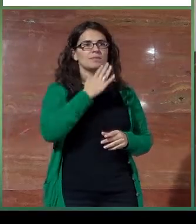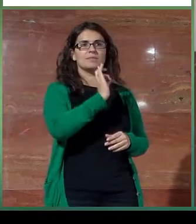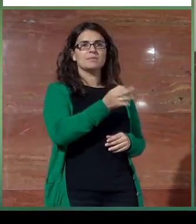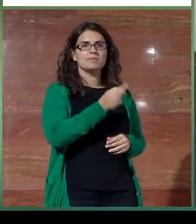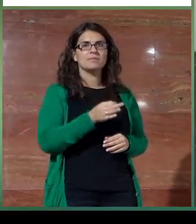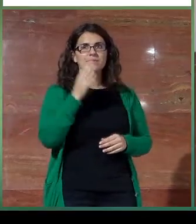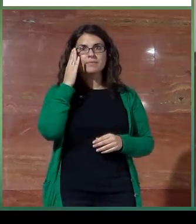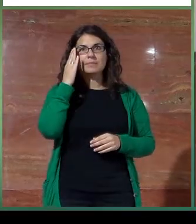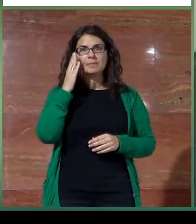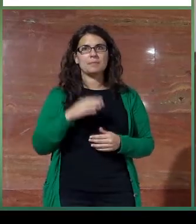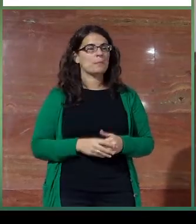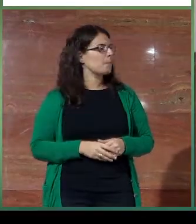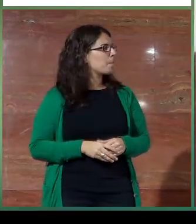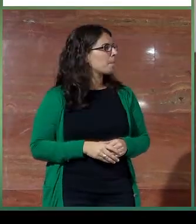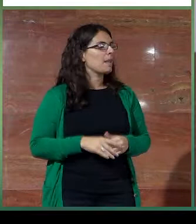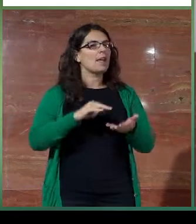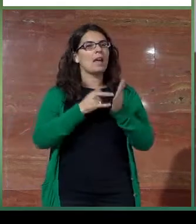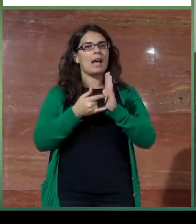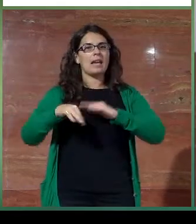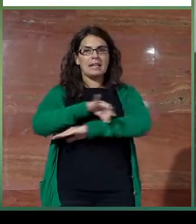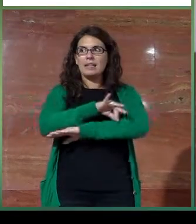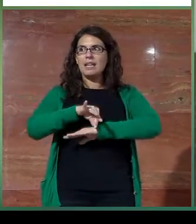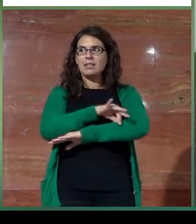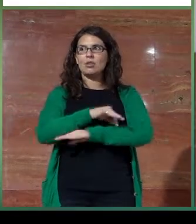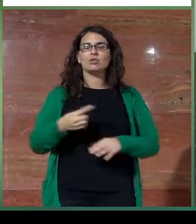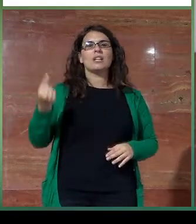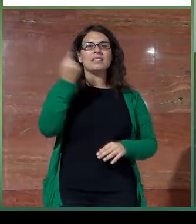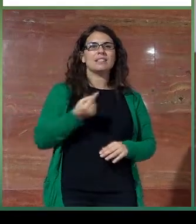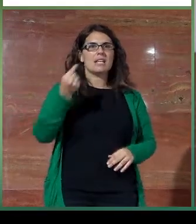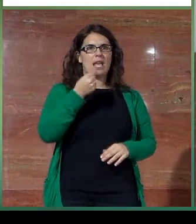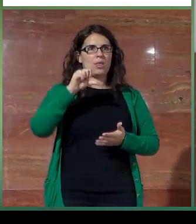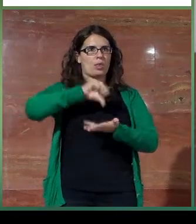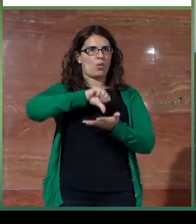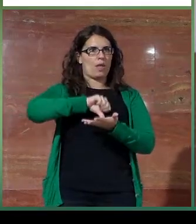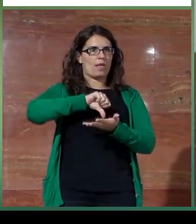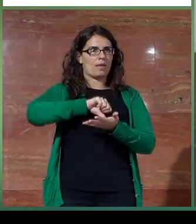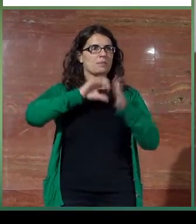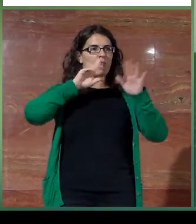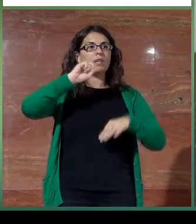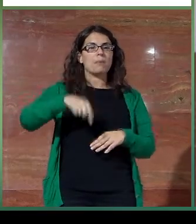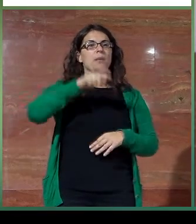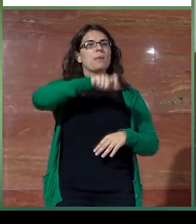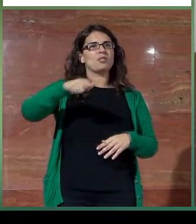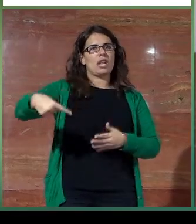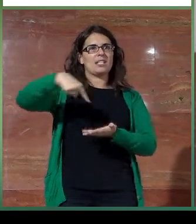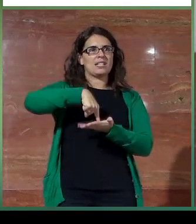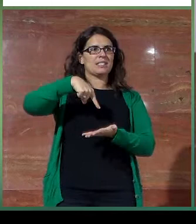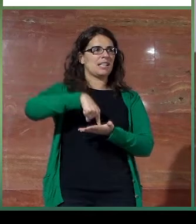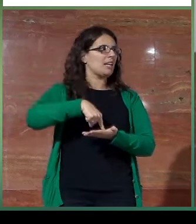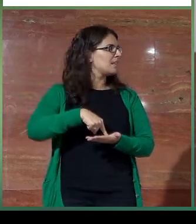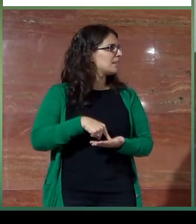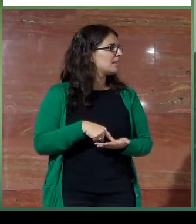Efectivamente. Los arquitectos diseñan ciudades, pero también las personas exigen y... Buenas,